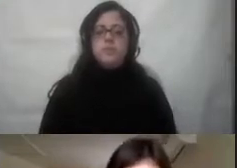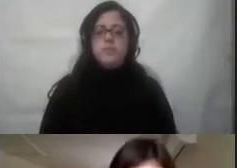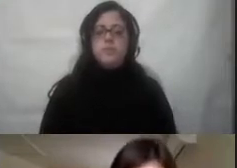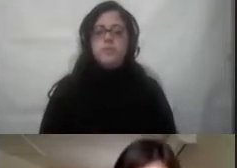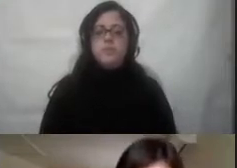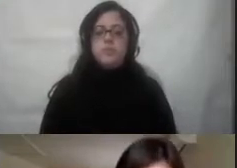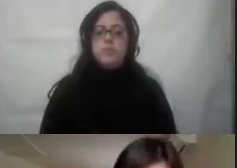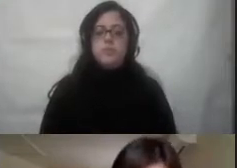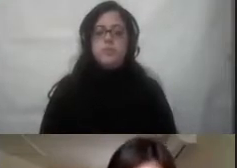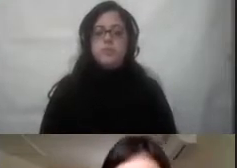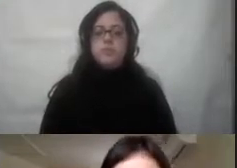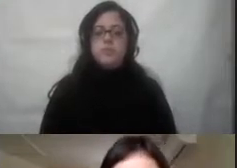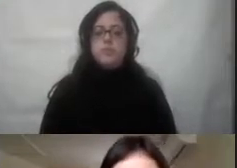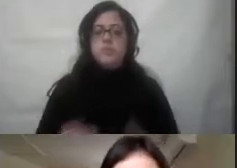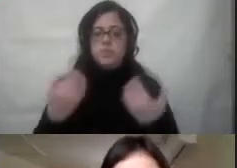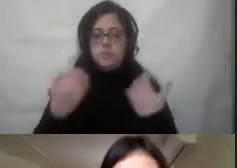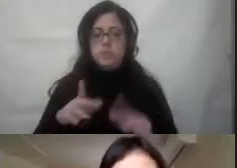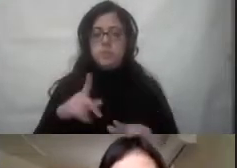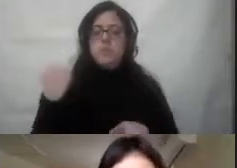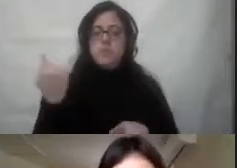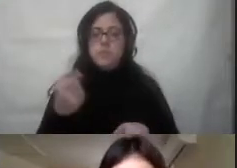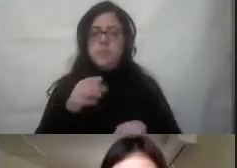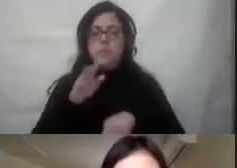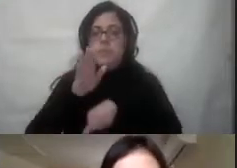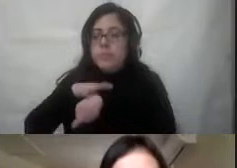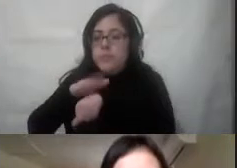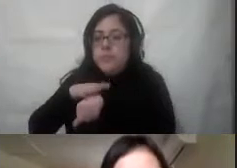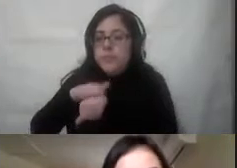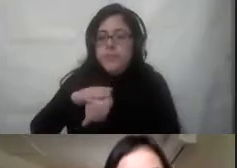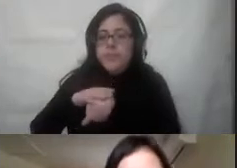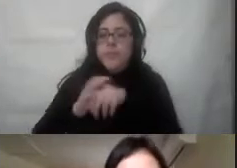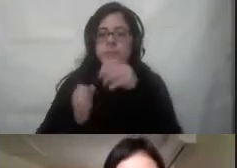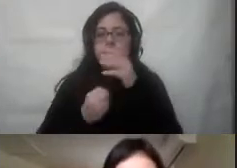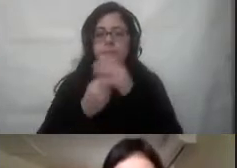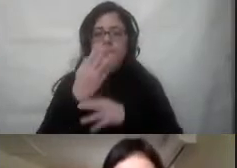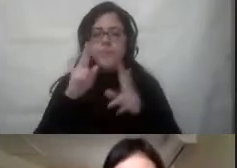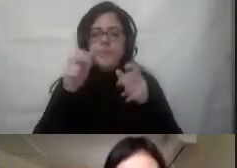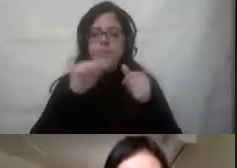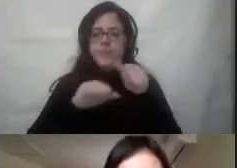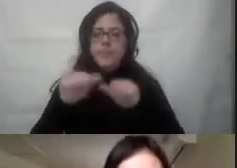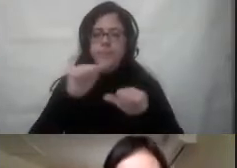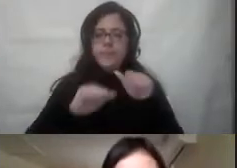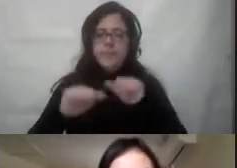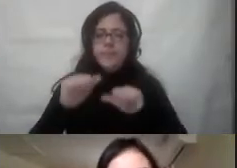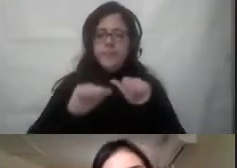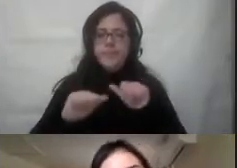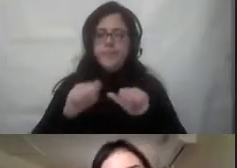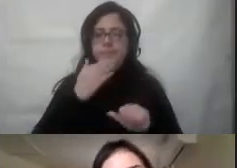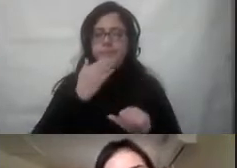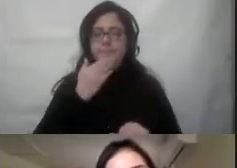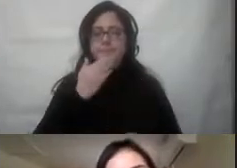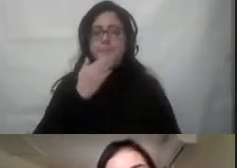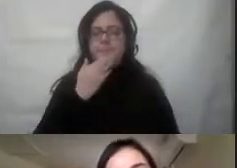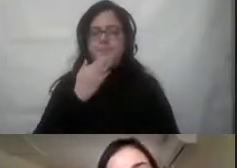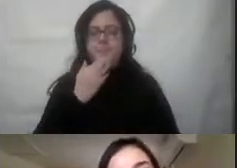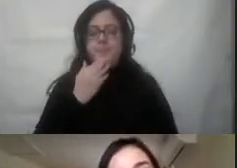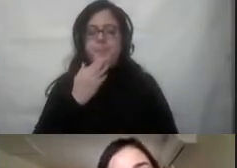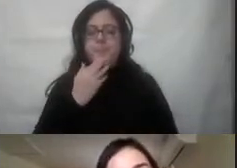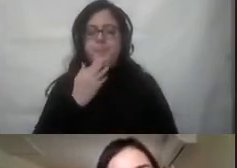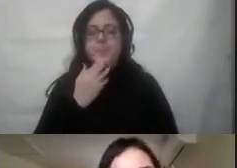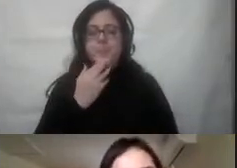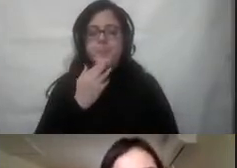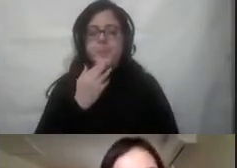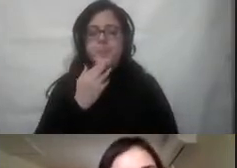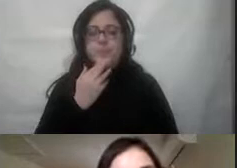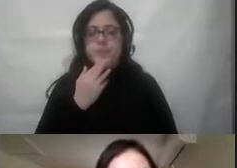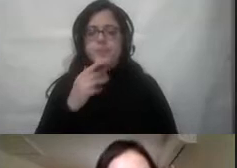Tomamos prestado un modelo que viene de la didáctica de las ciencias de Neu San Martí y que luego lo adoptó